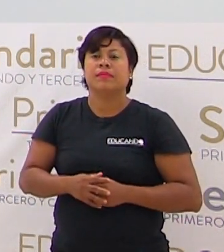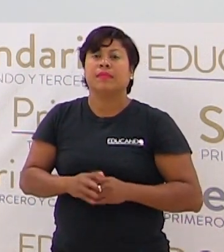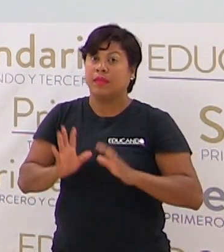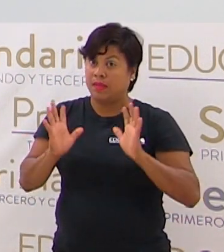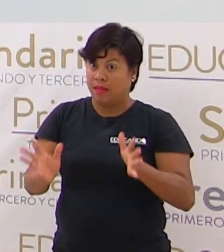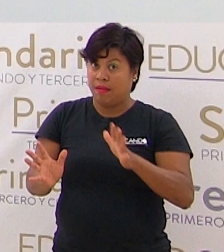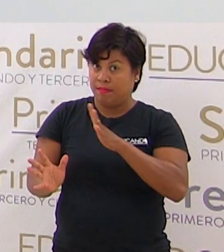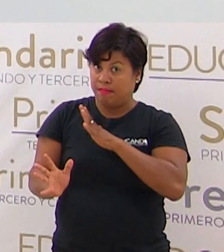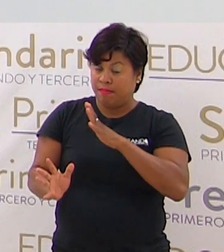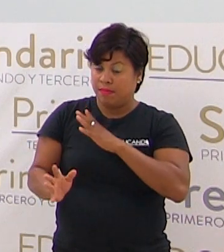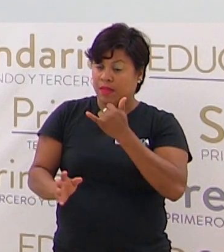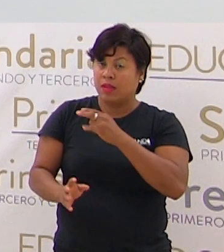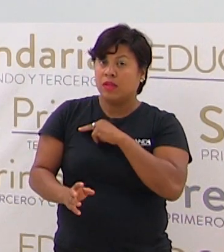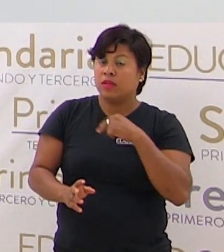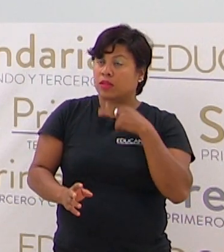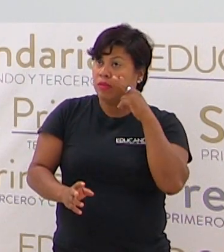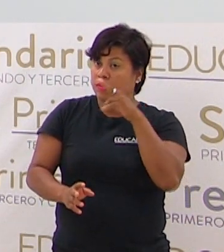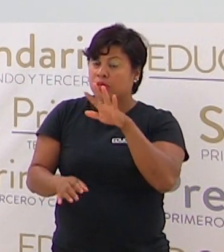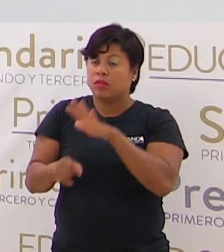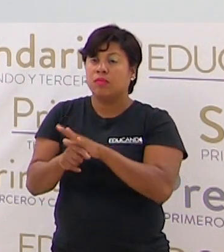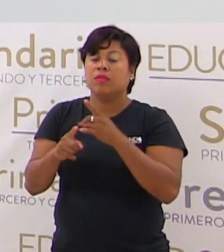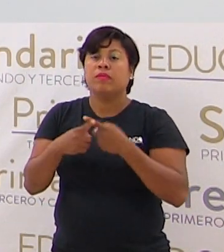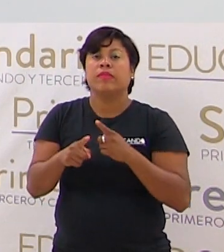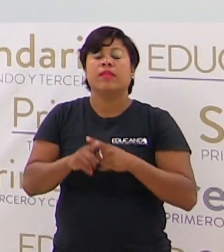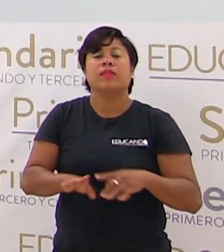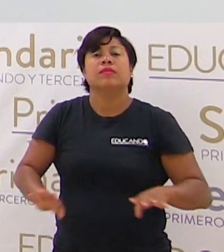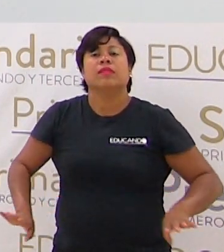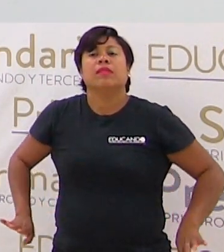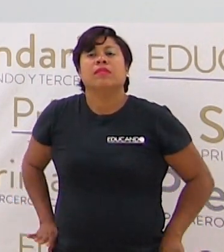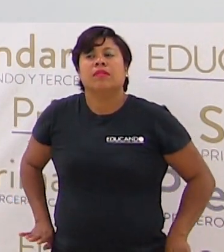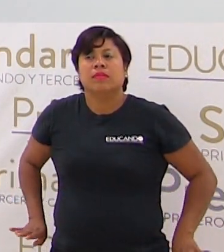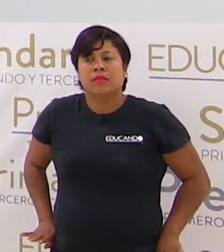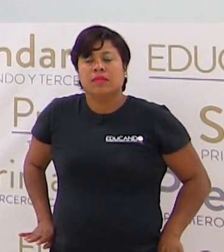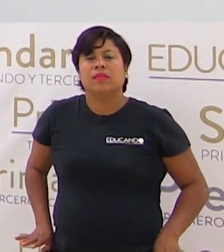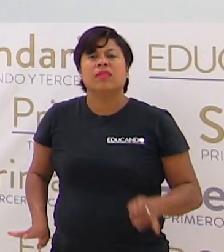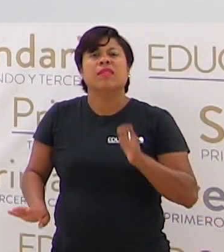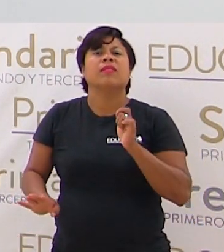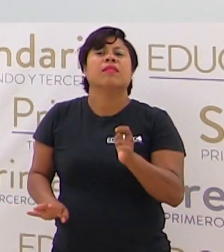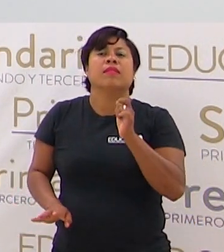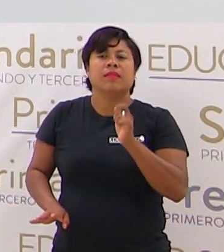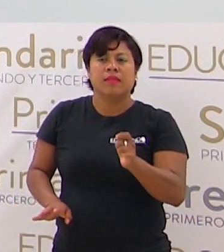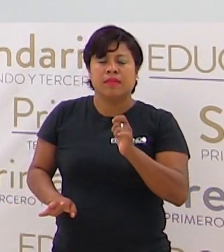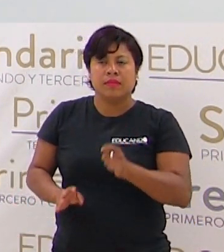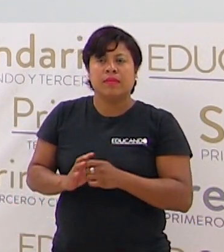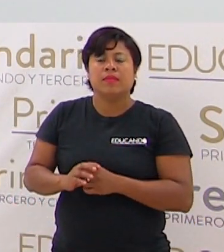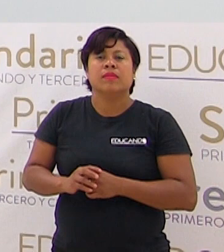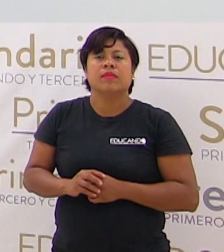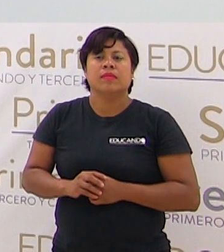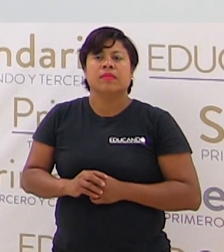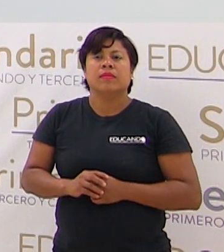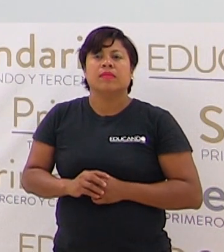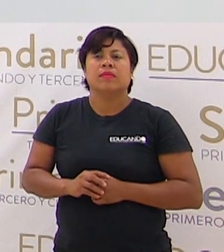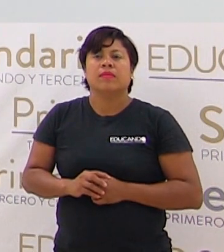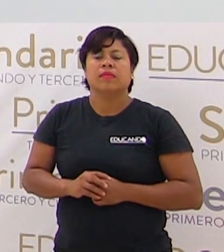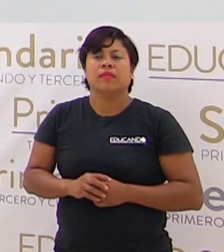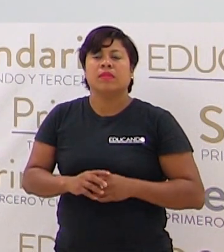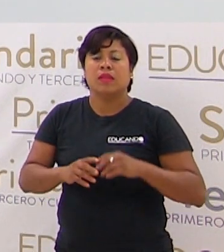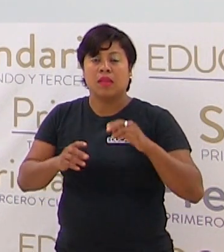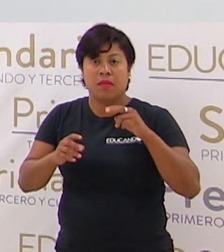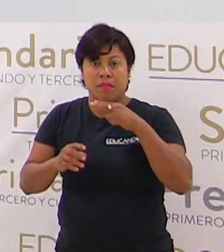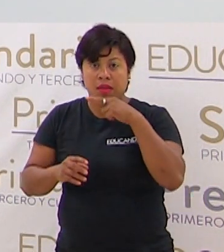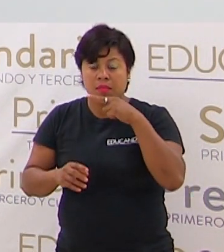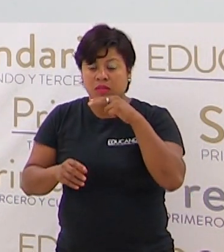ya tenemos y reconocemos algunas características de lo que es o son los verbos